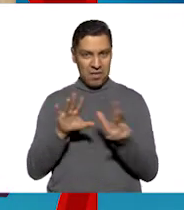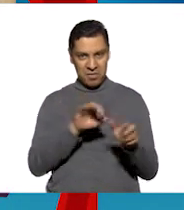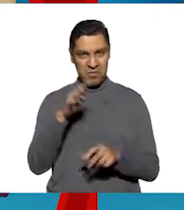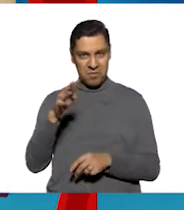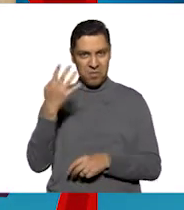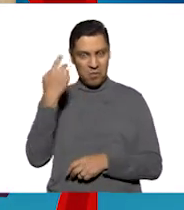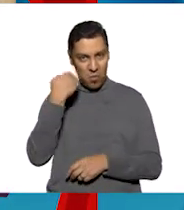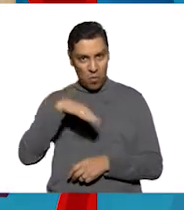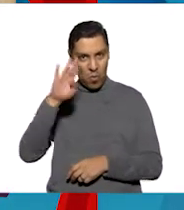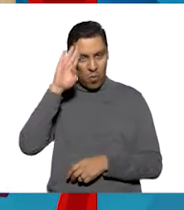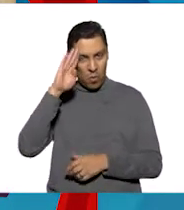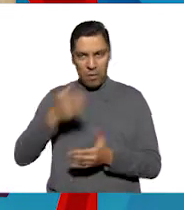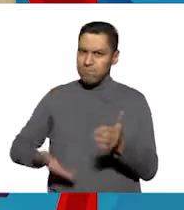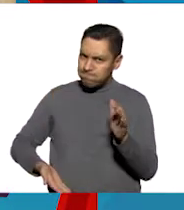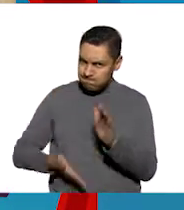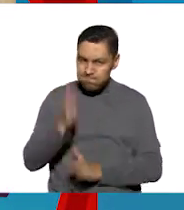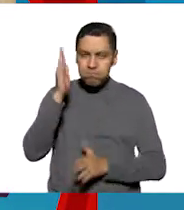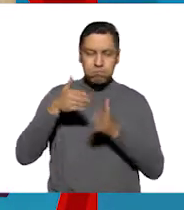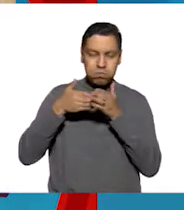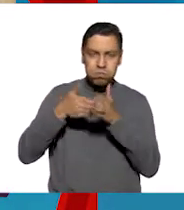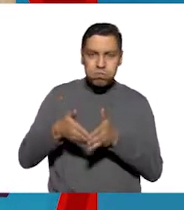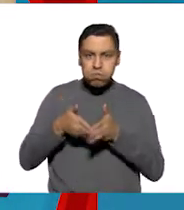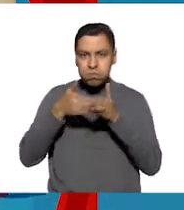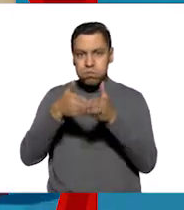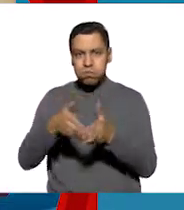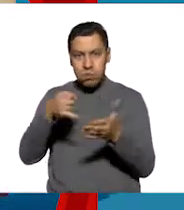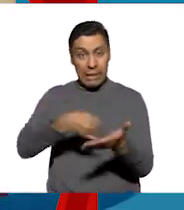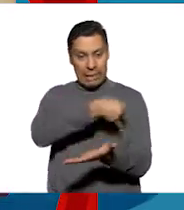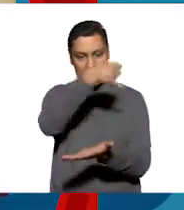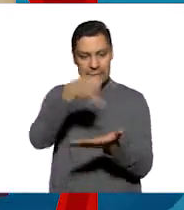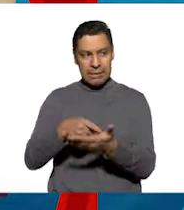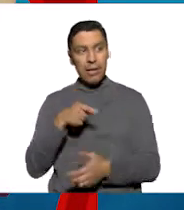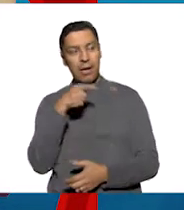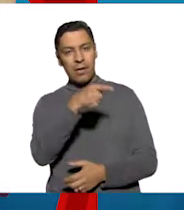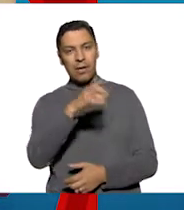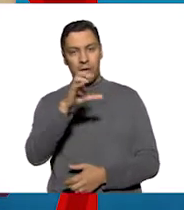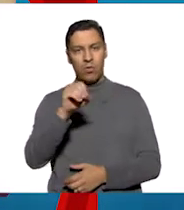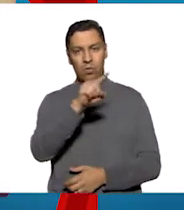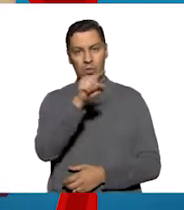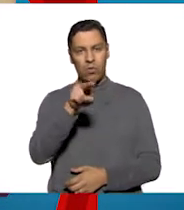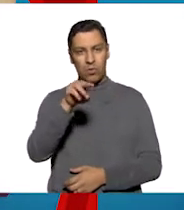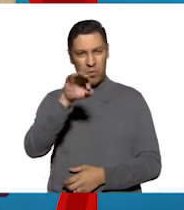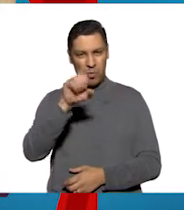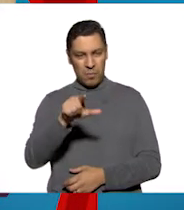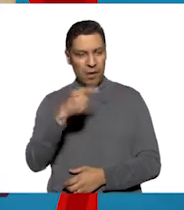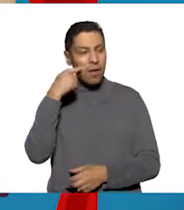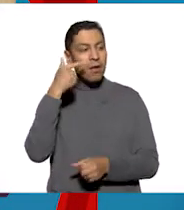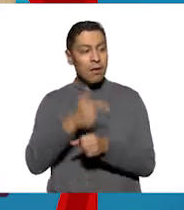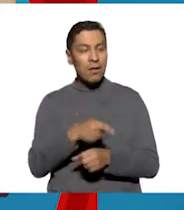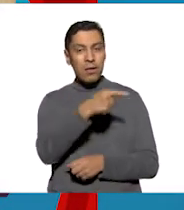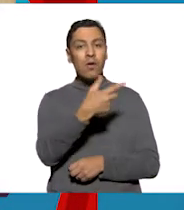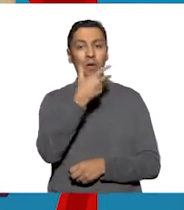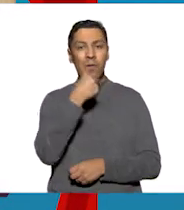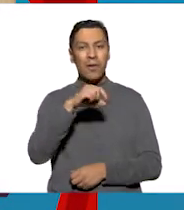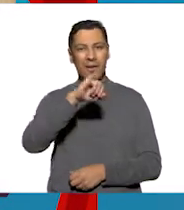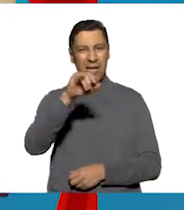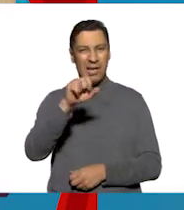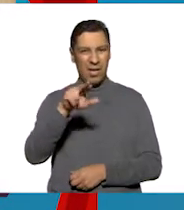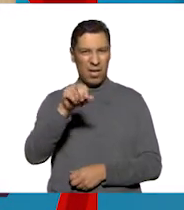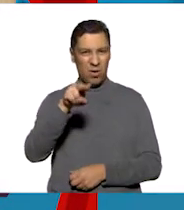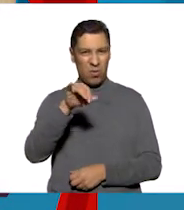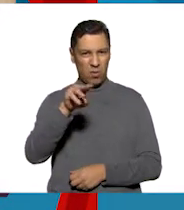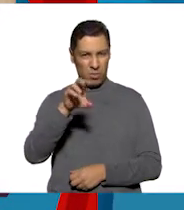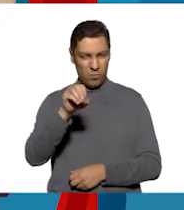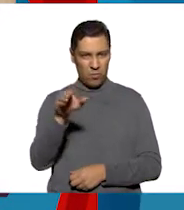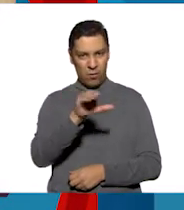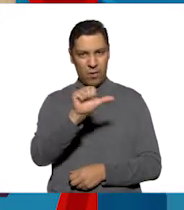Cuba y días después llegaron a Cozumel. Ahí encontraron a Jerónimo de Aguilar, un español que